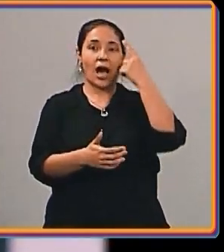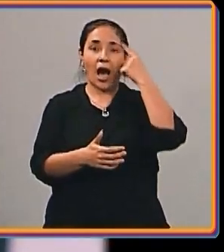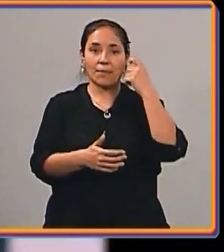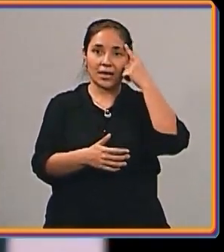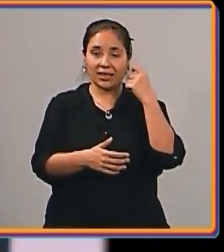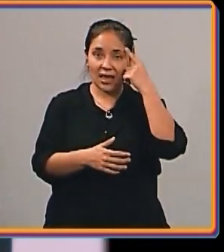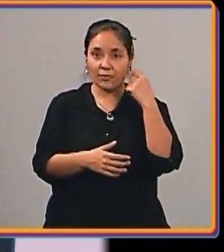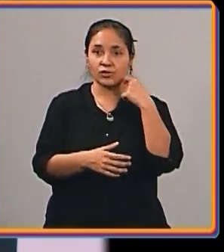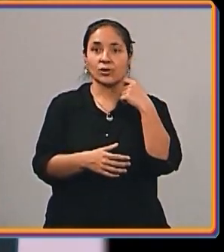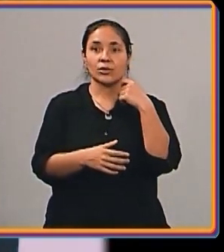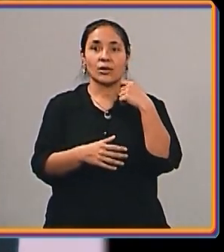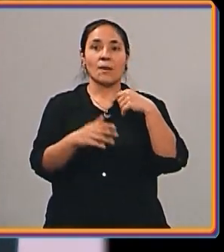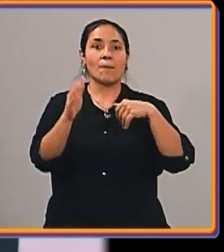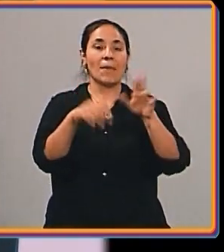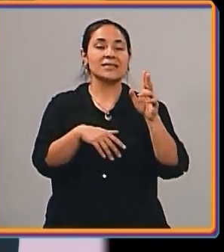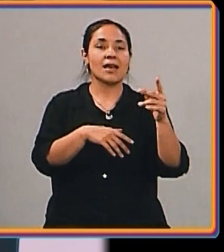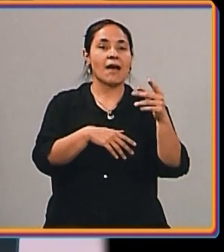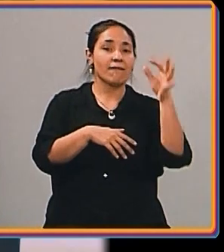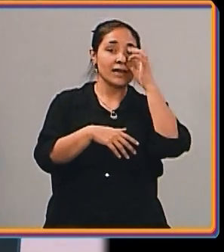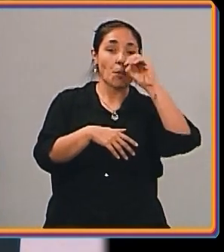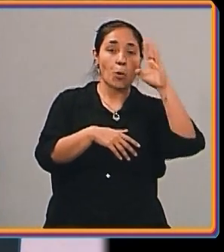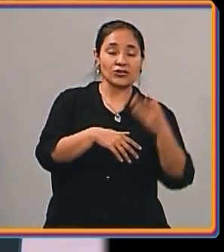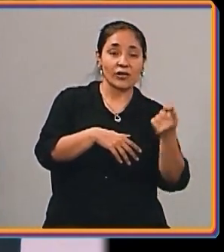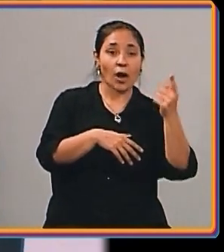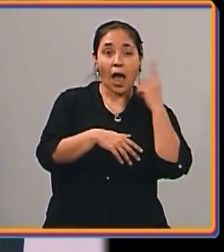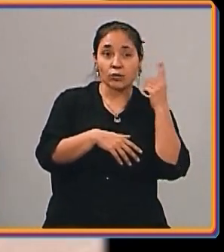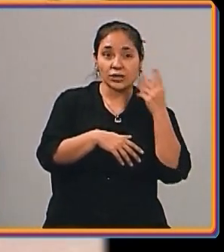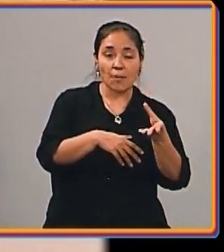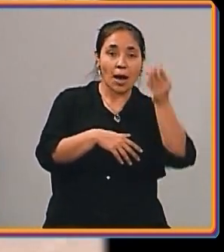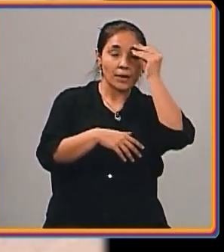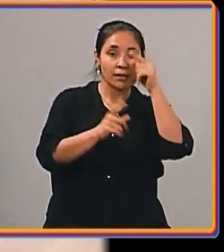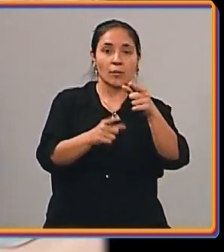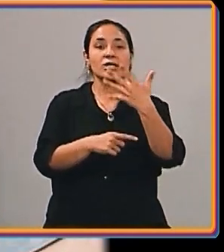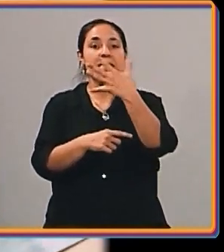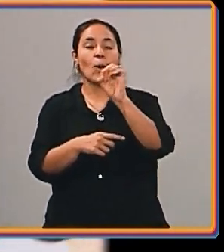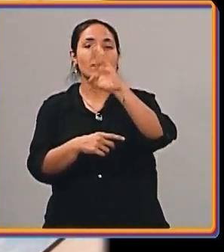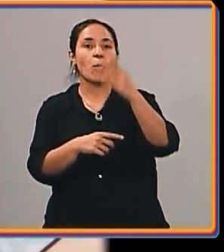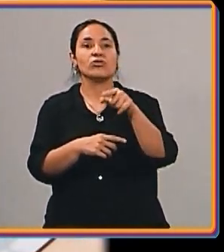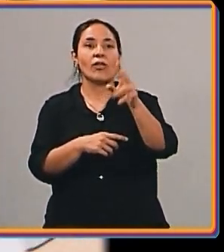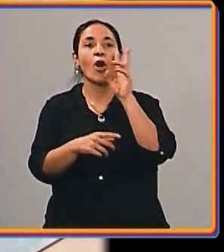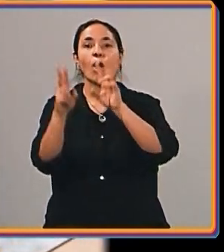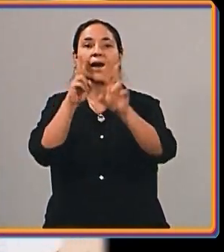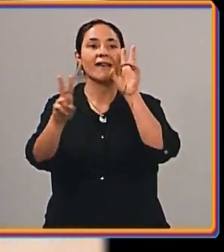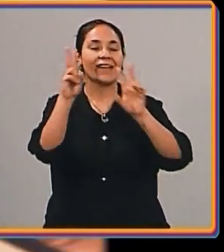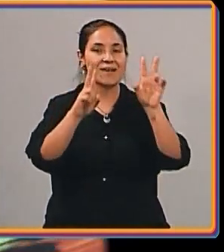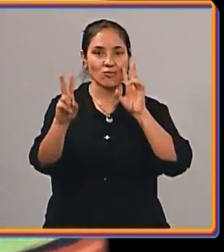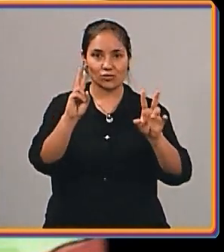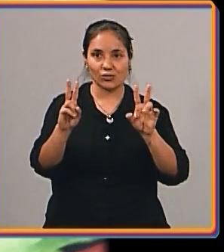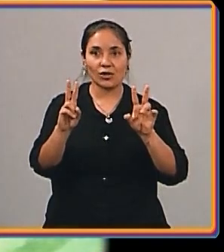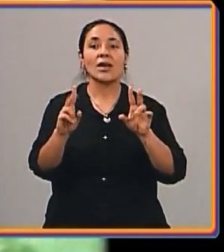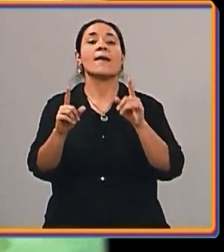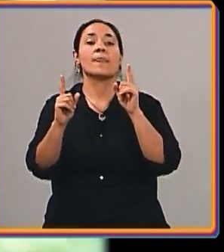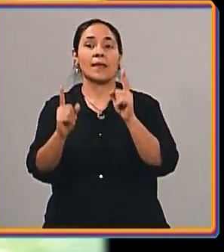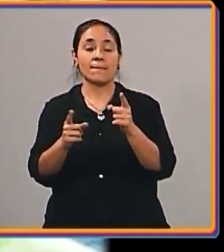años atrás, aprendemos el 20% de lo que escuchamos, el 50% de lo que vemos, el 80% de lo que hacemos. Entonces, cuando desde el